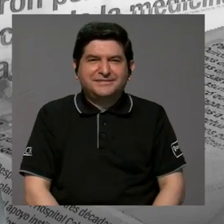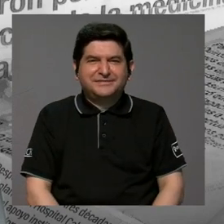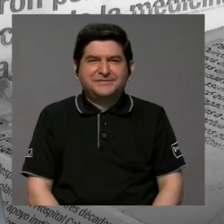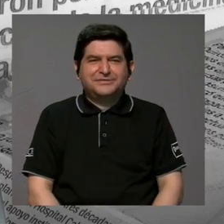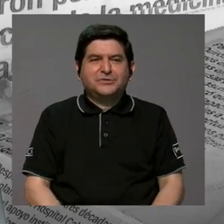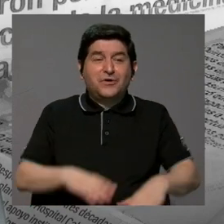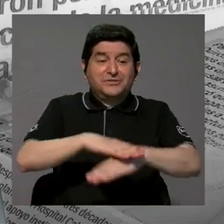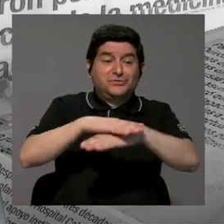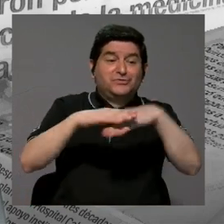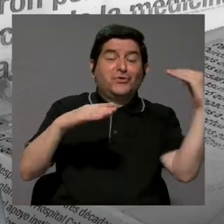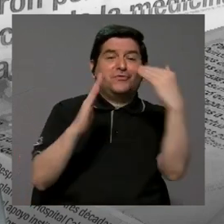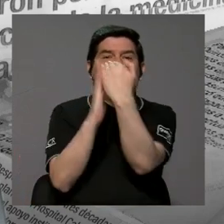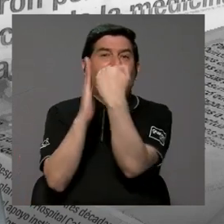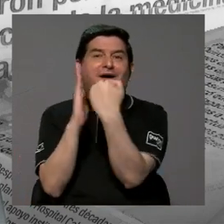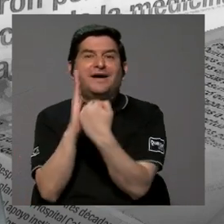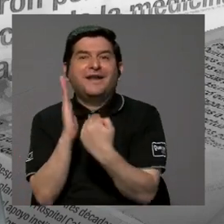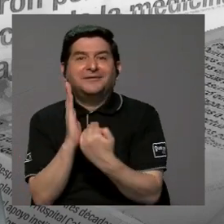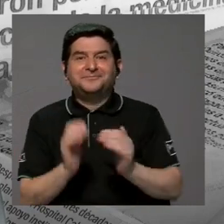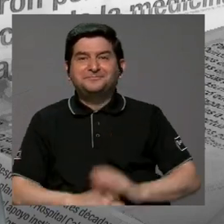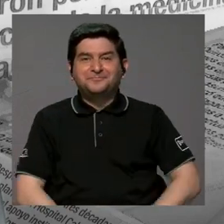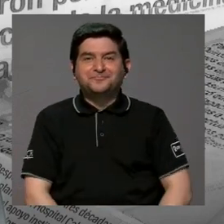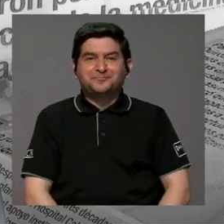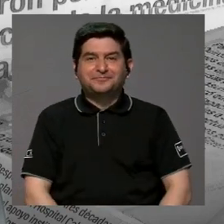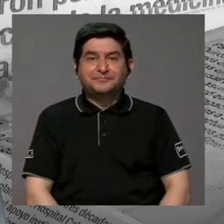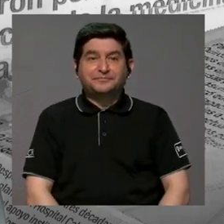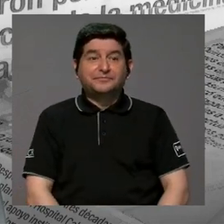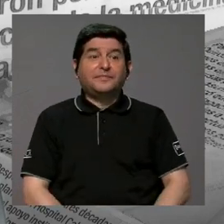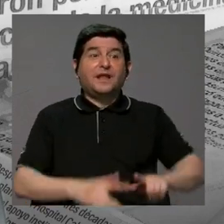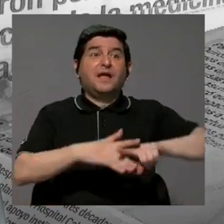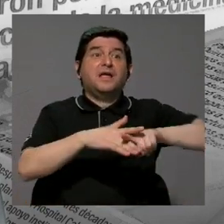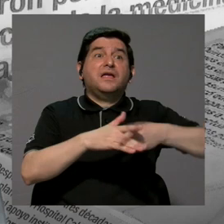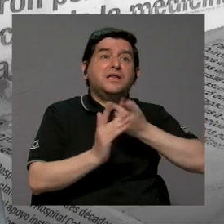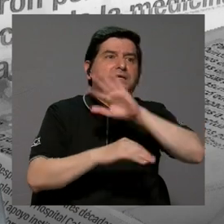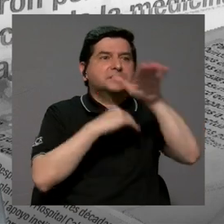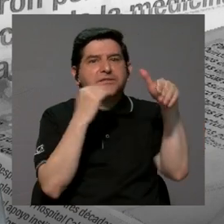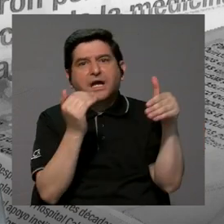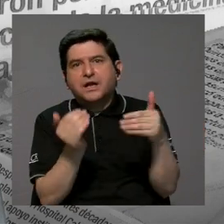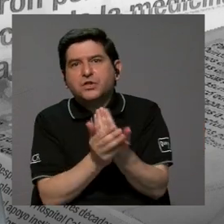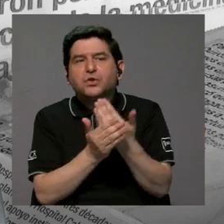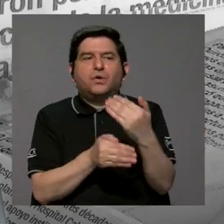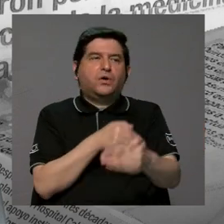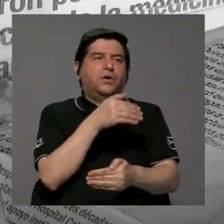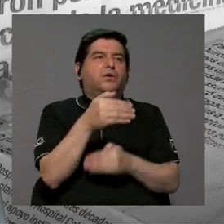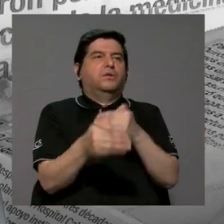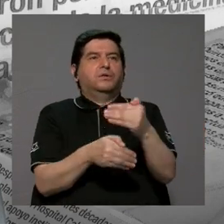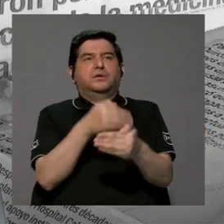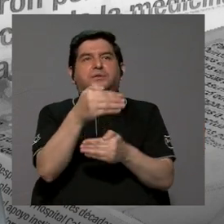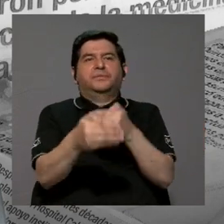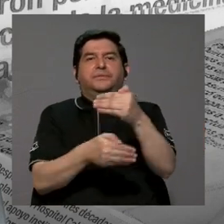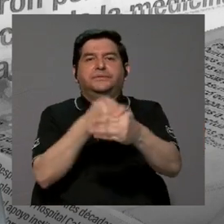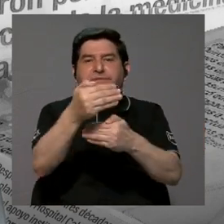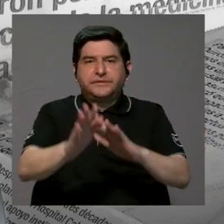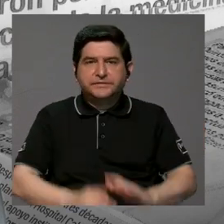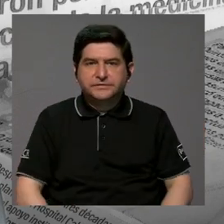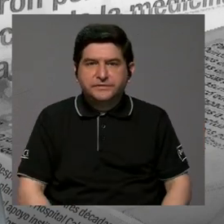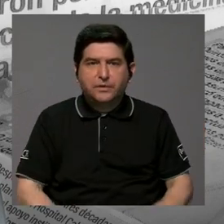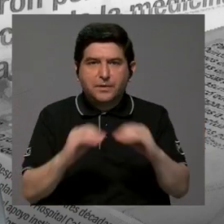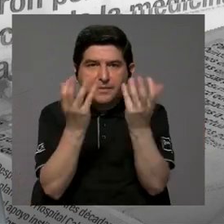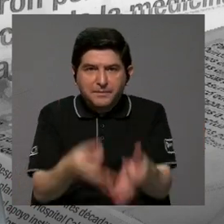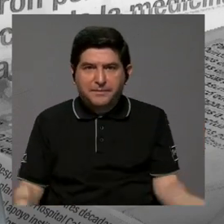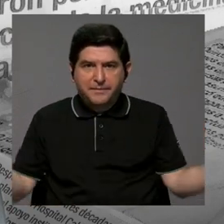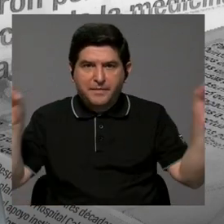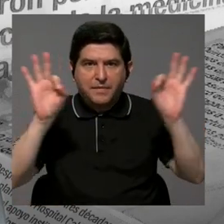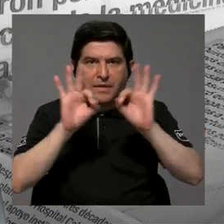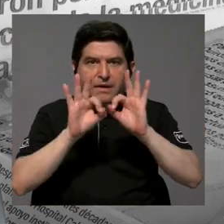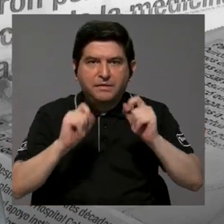momentáneamente excluida de la lista, ¿verdad? Entonces, vamos a tener que iniciar con todo este proceso, ¿verdad? Y lo más importante